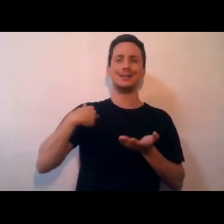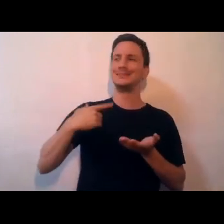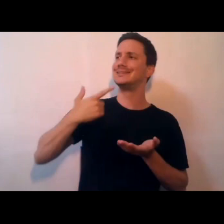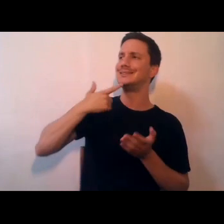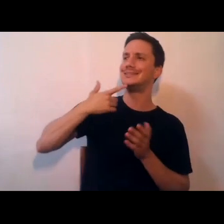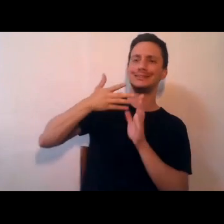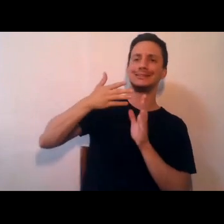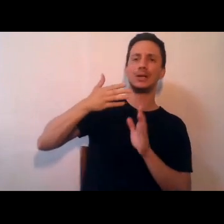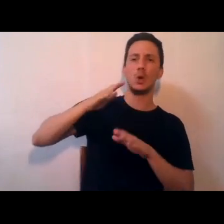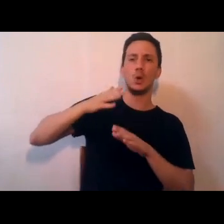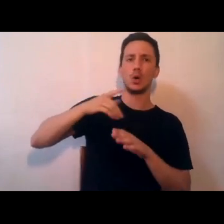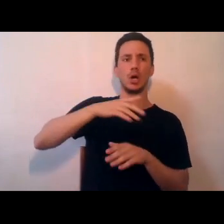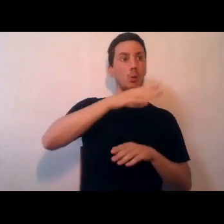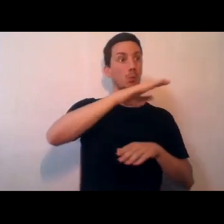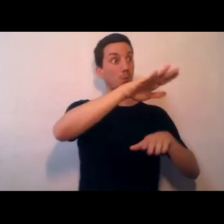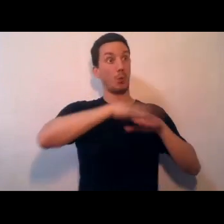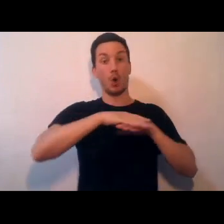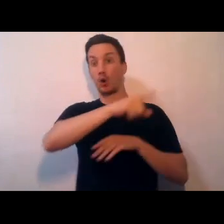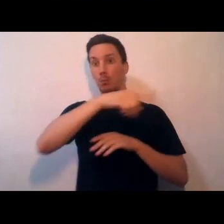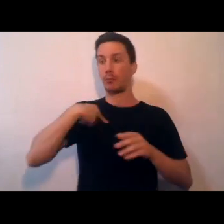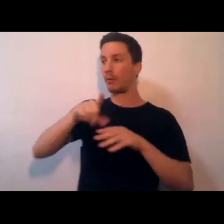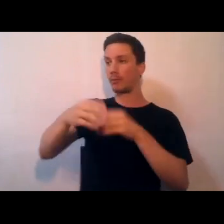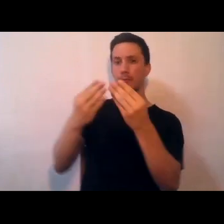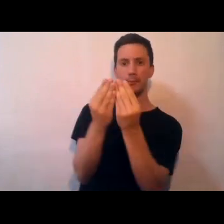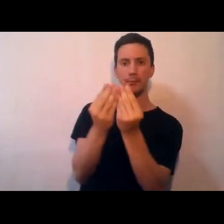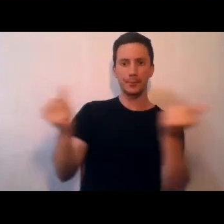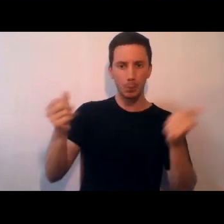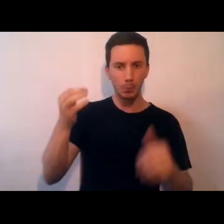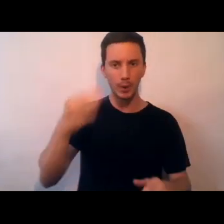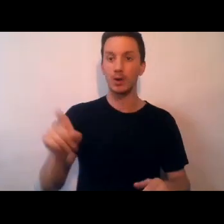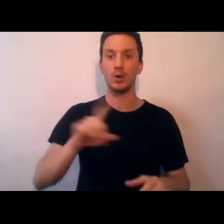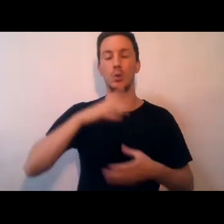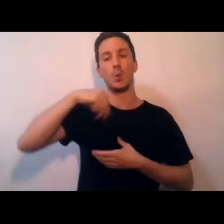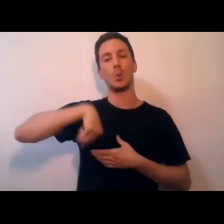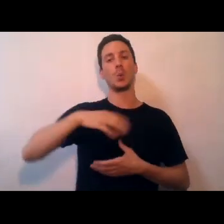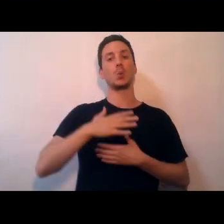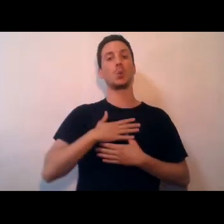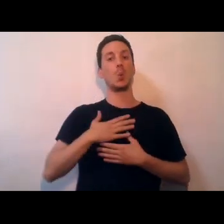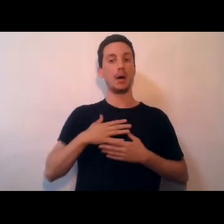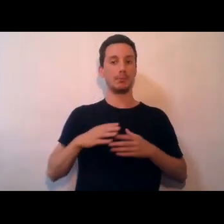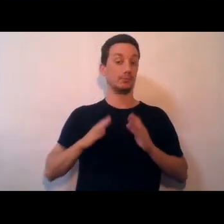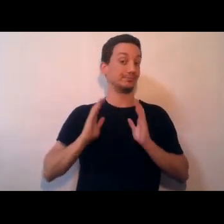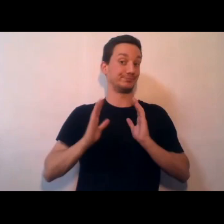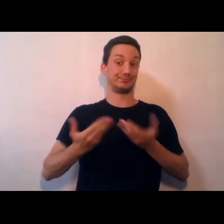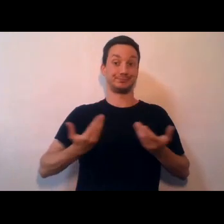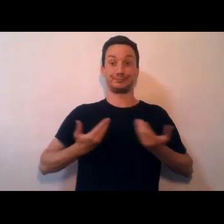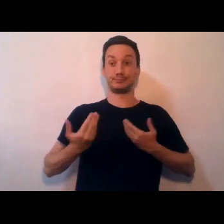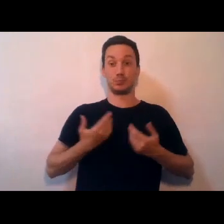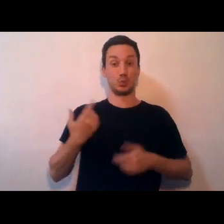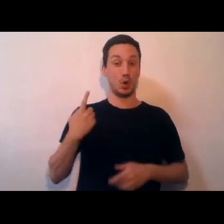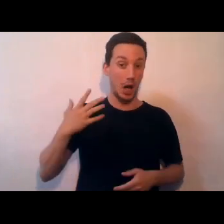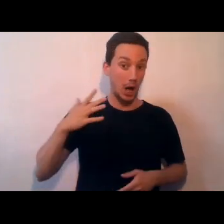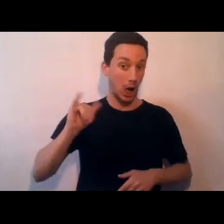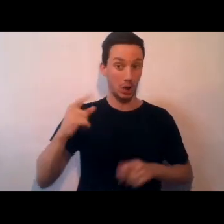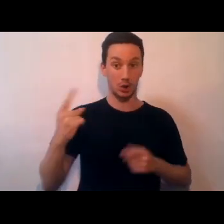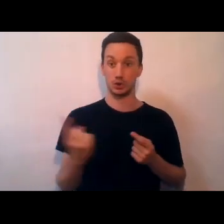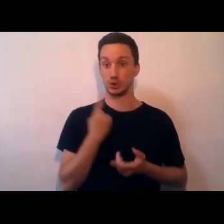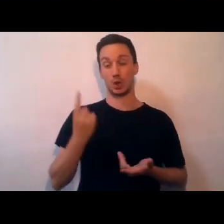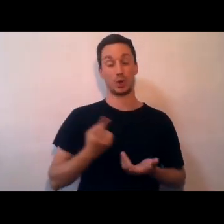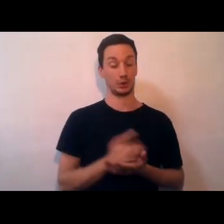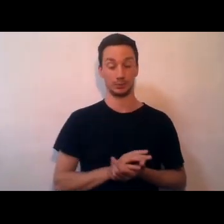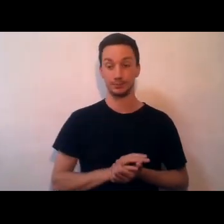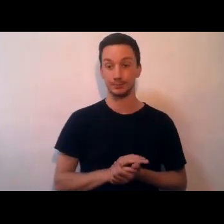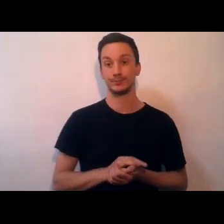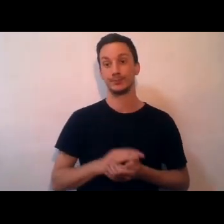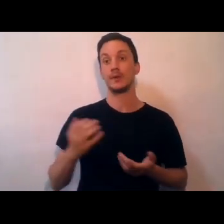tu cuerpo ha de generar anticuerpos y ha de eliminarlo. Y lo tratarás, pues eso, según la circunstancia, ¿no?